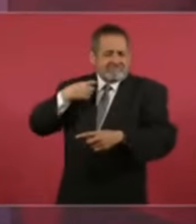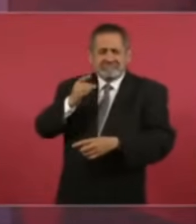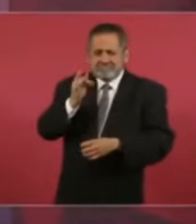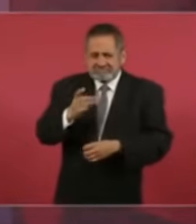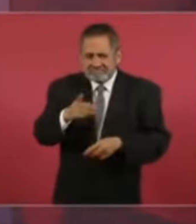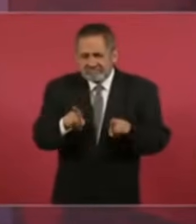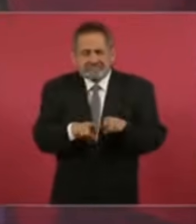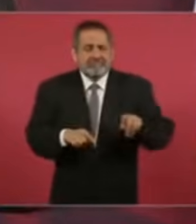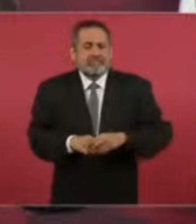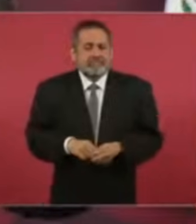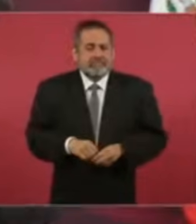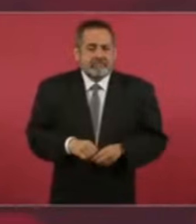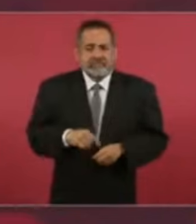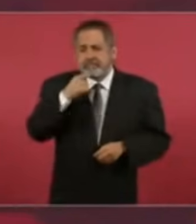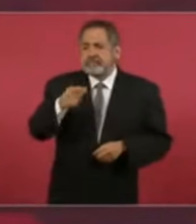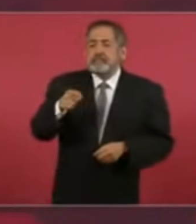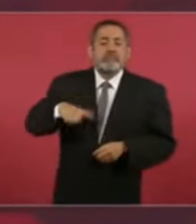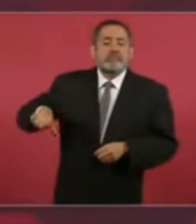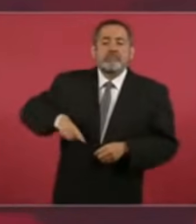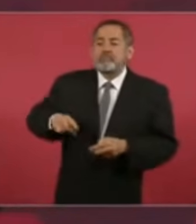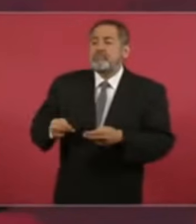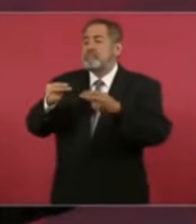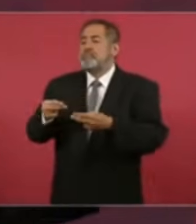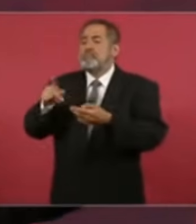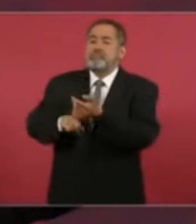dice no va a haber inversión pública, todo